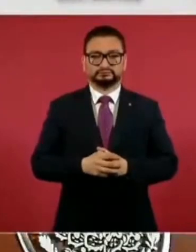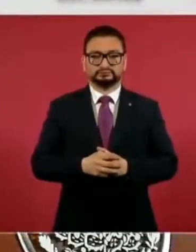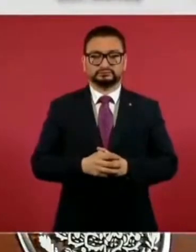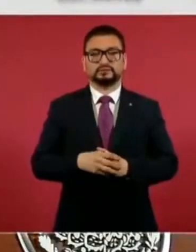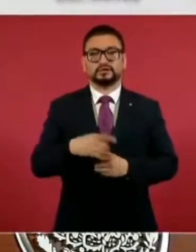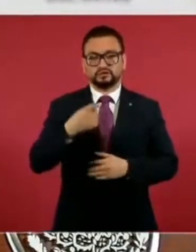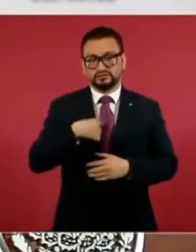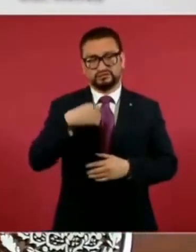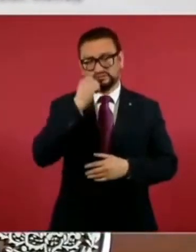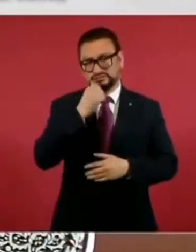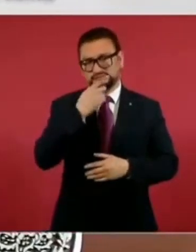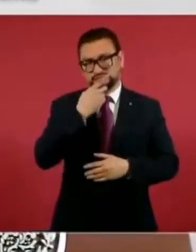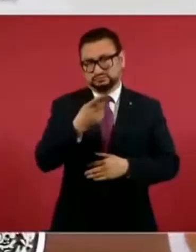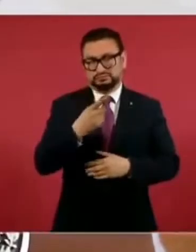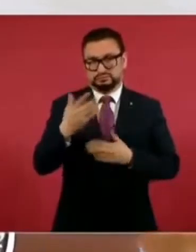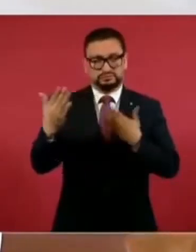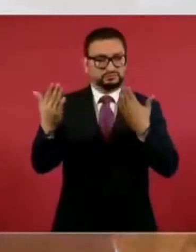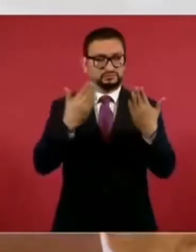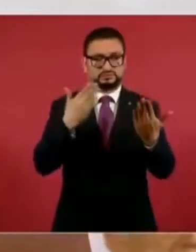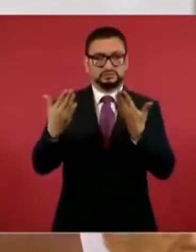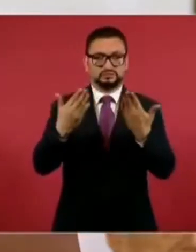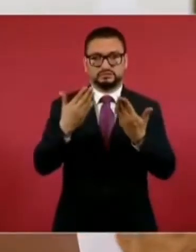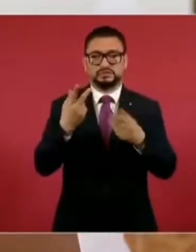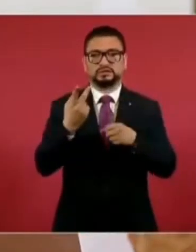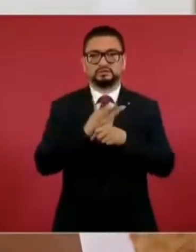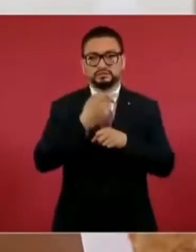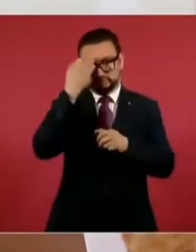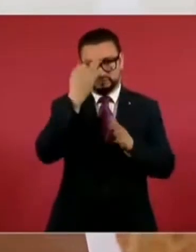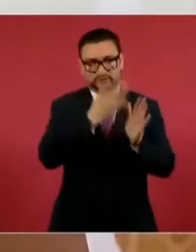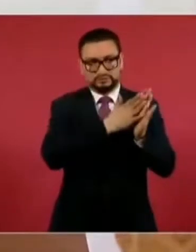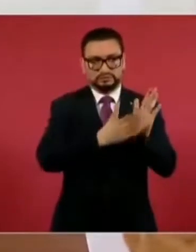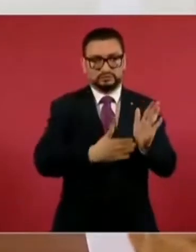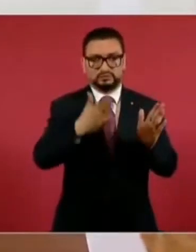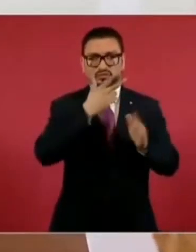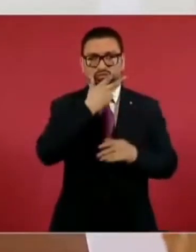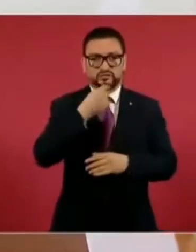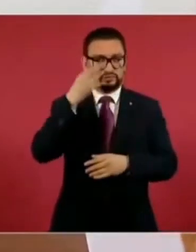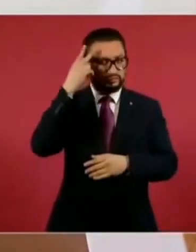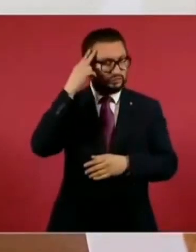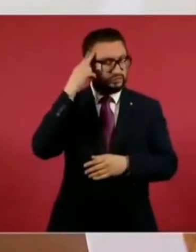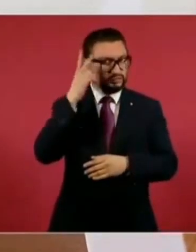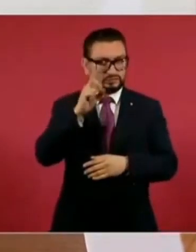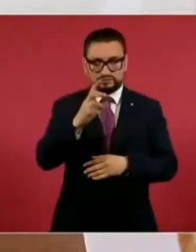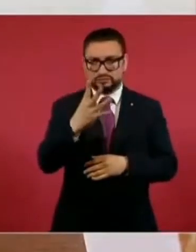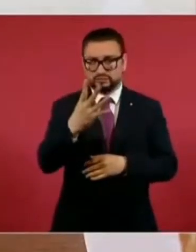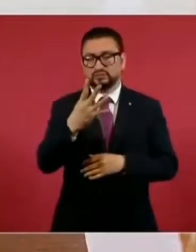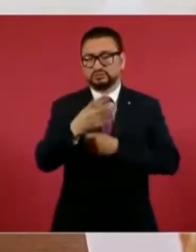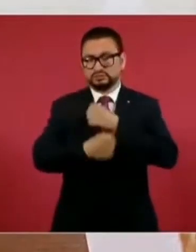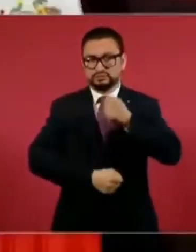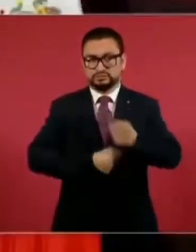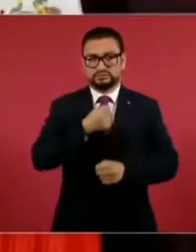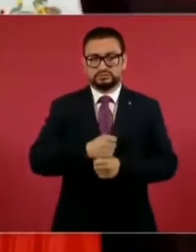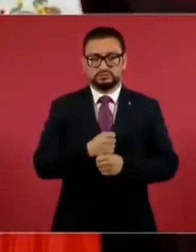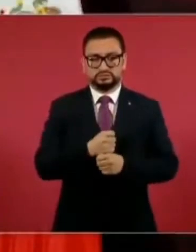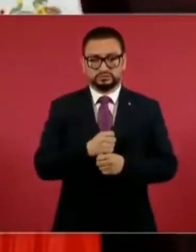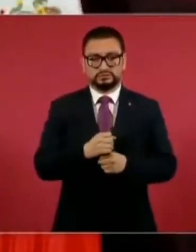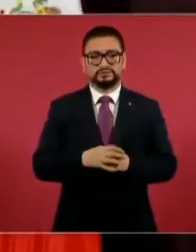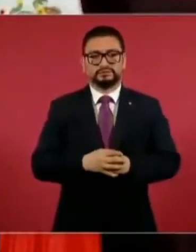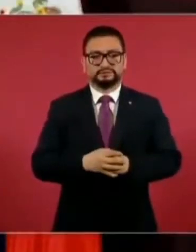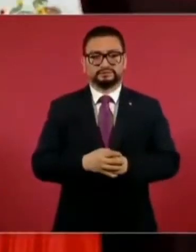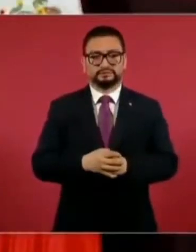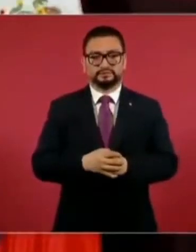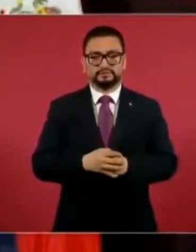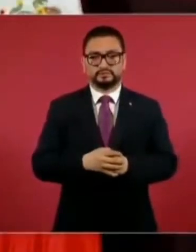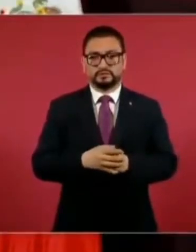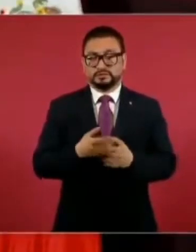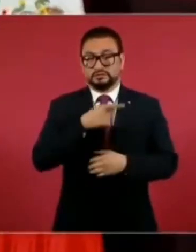comparo lo que sucedió cuando el Porfiriato. Fueron 34 años y